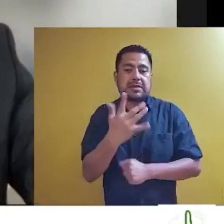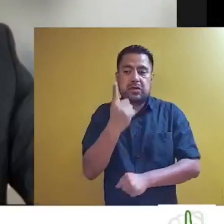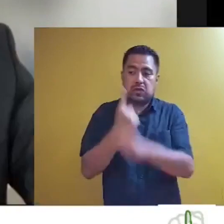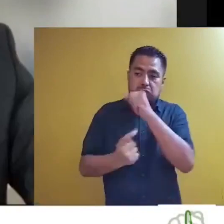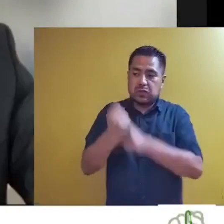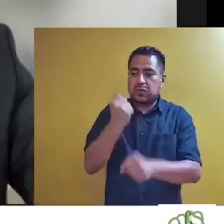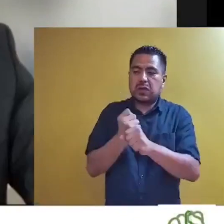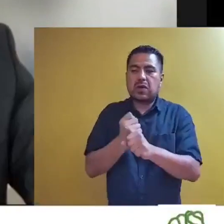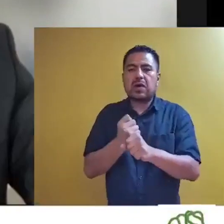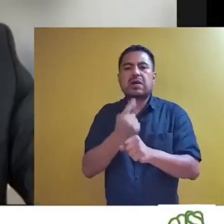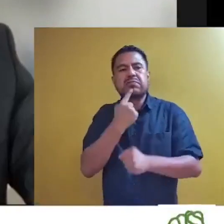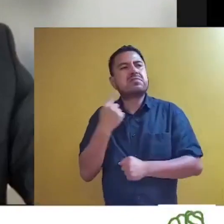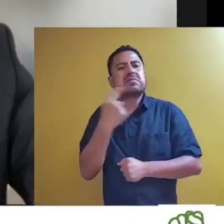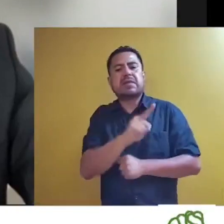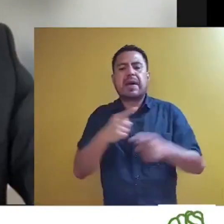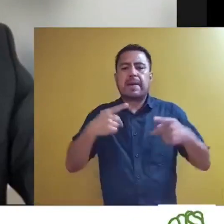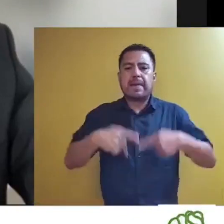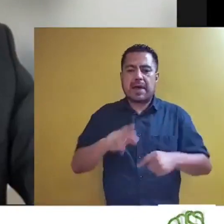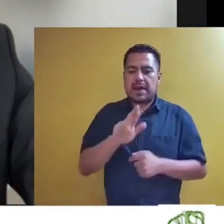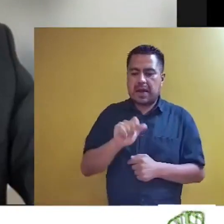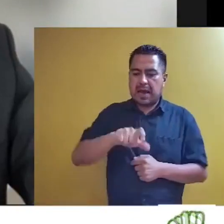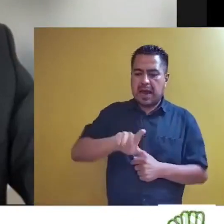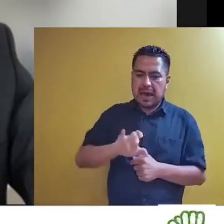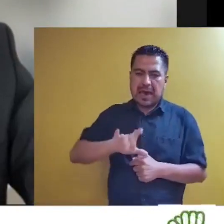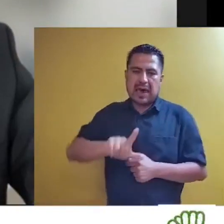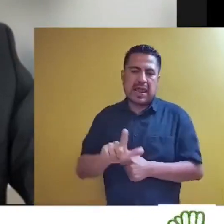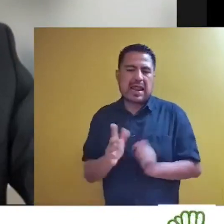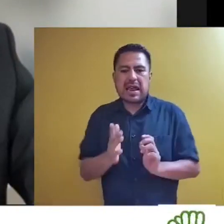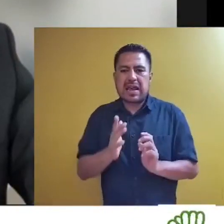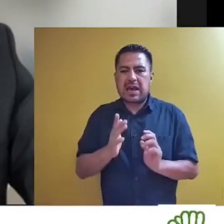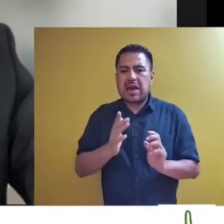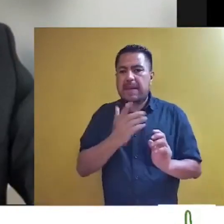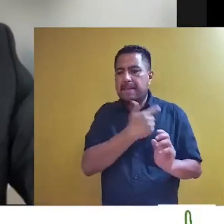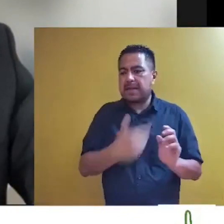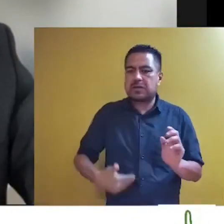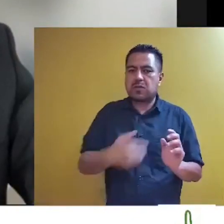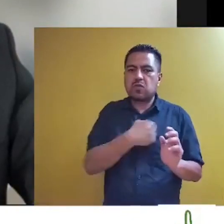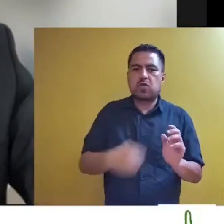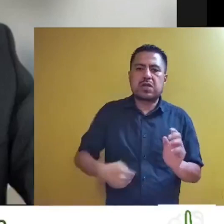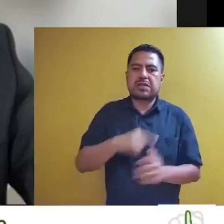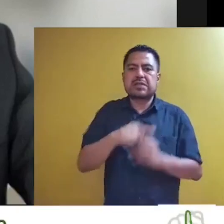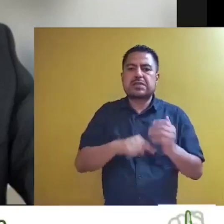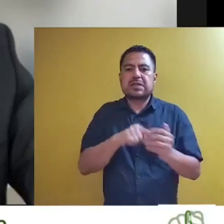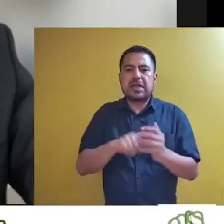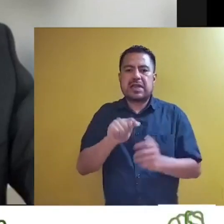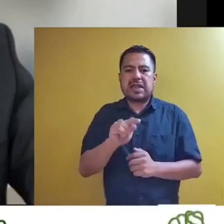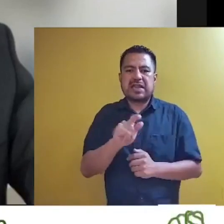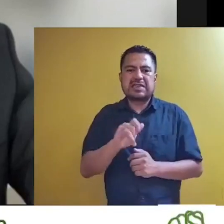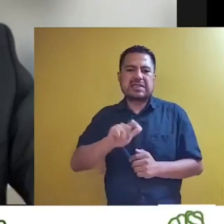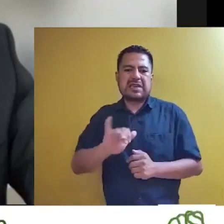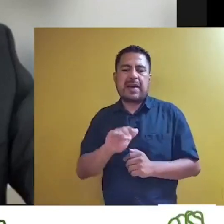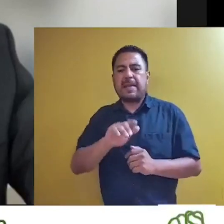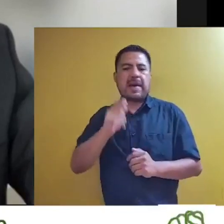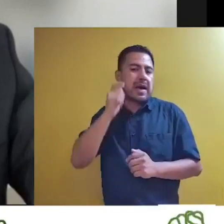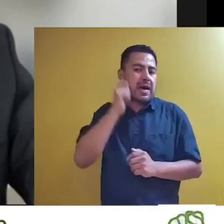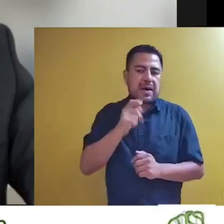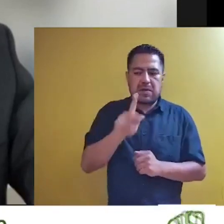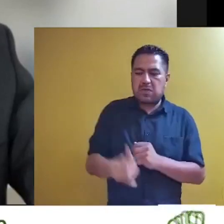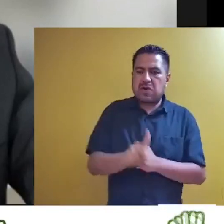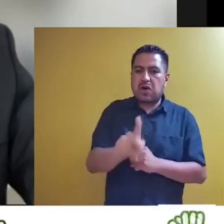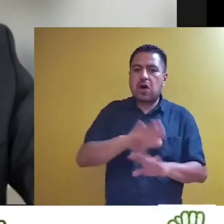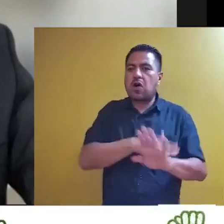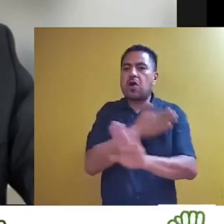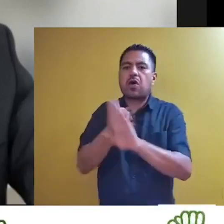pasado, interpuesto por la ciudadana Raquel García Orduño, presidenta municipal del Ayuntamiento de Tlalix-Taquilla de Maldonado Guerrero, en contra